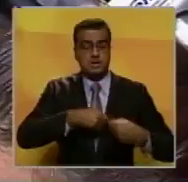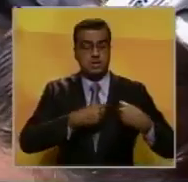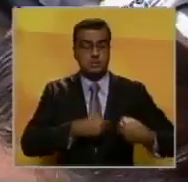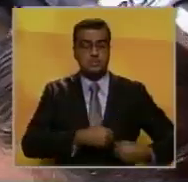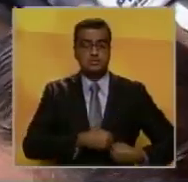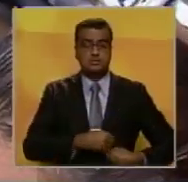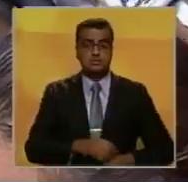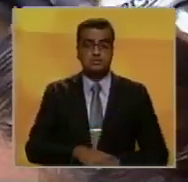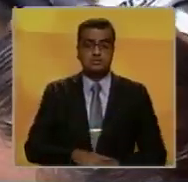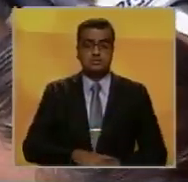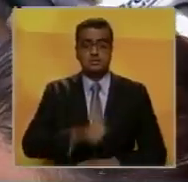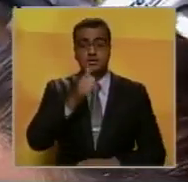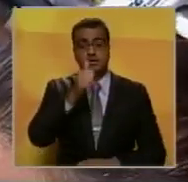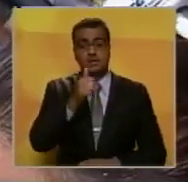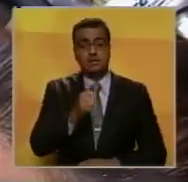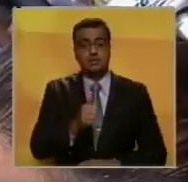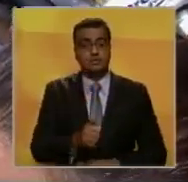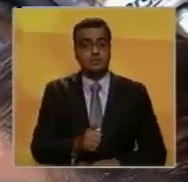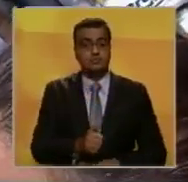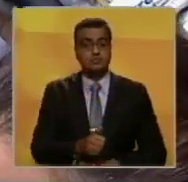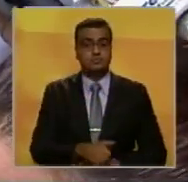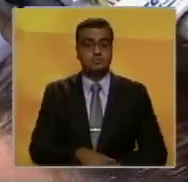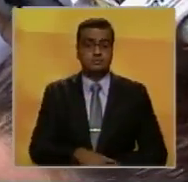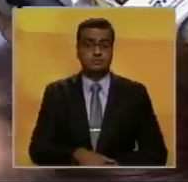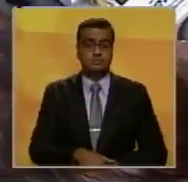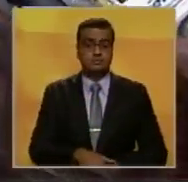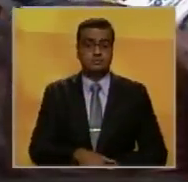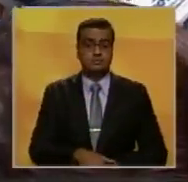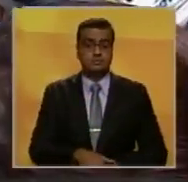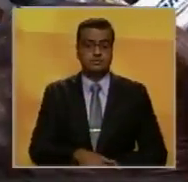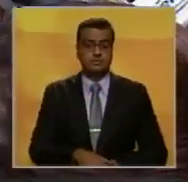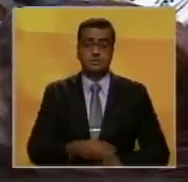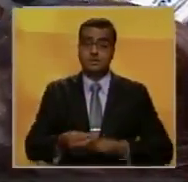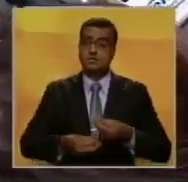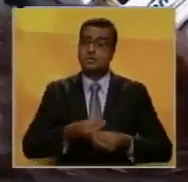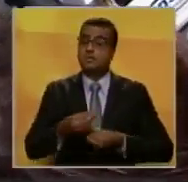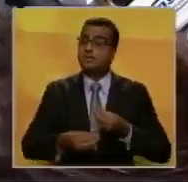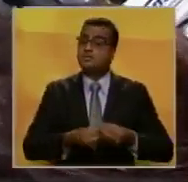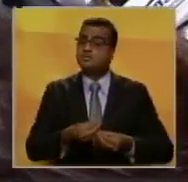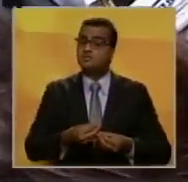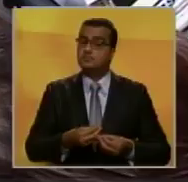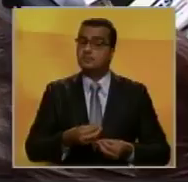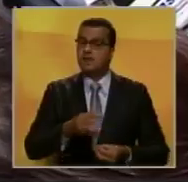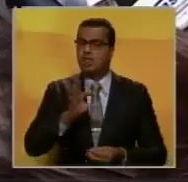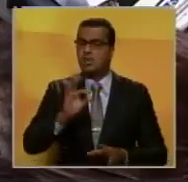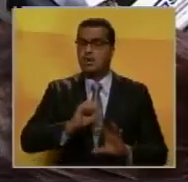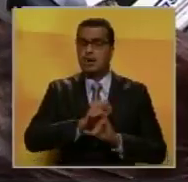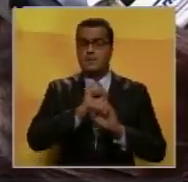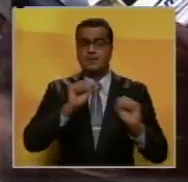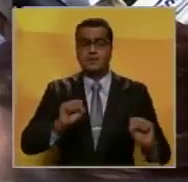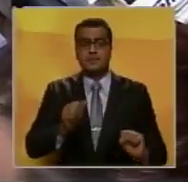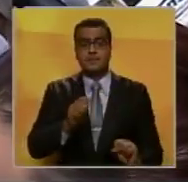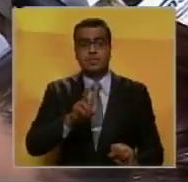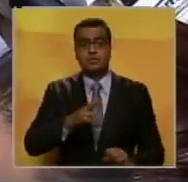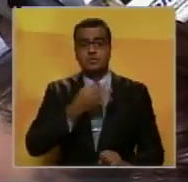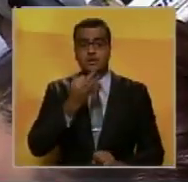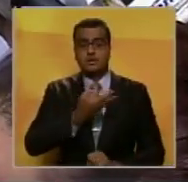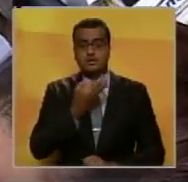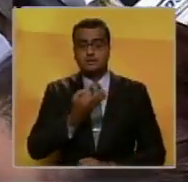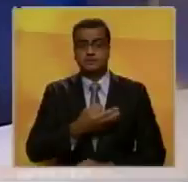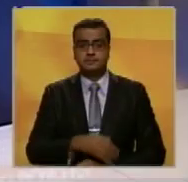corazón de cada uno. Informó que la actividad se realizará entre las 9 de la mañana y las 12 del